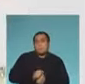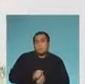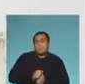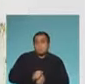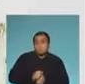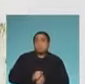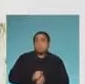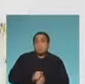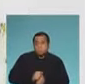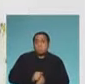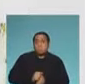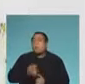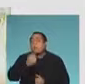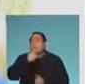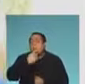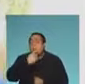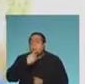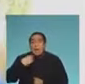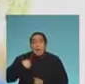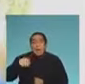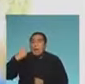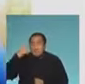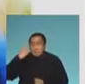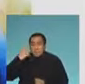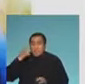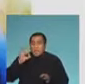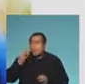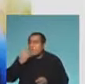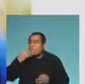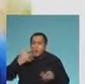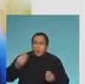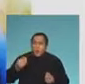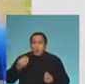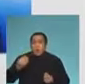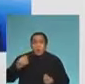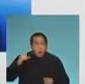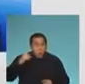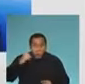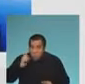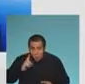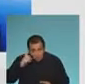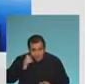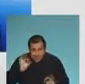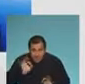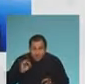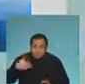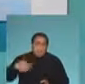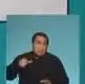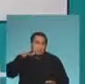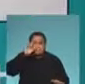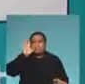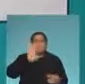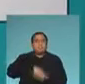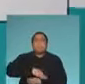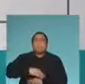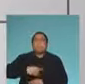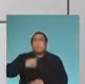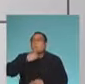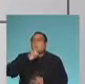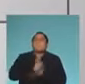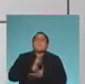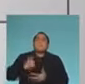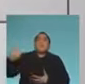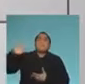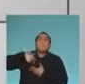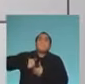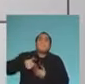si no duda. reparamos en ese aprendizaje, en ese legado, estamos equivocándonos mucho porque el combustible que le ponemos a este